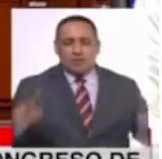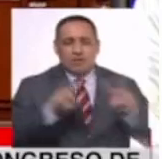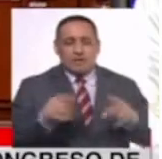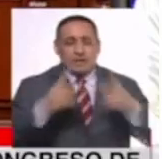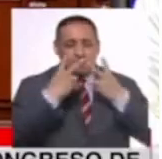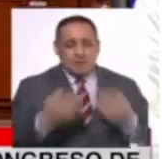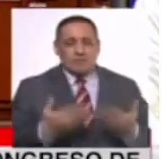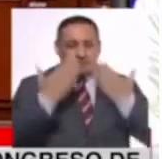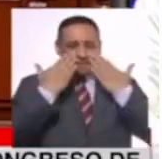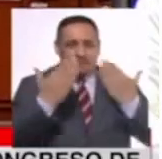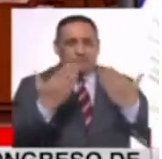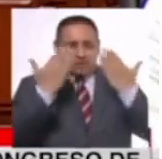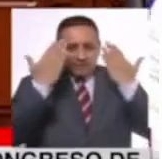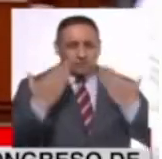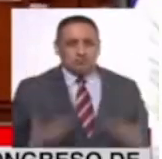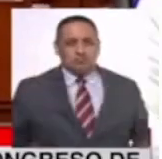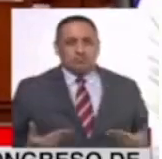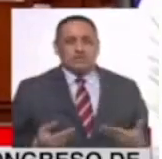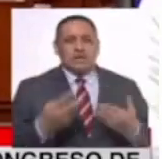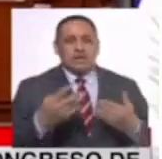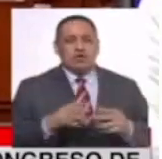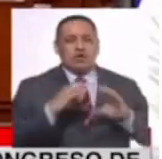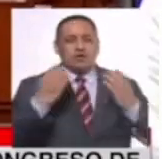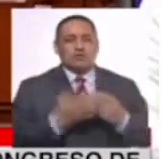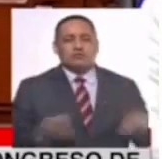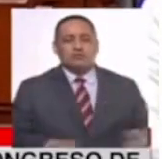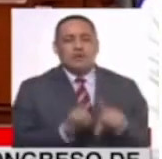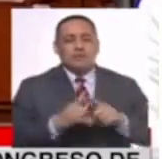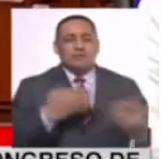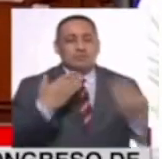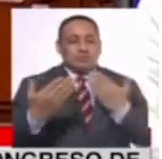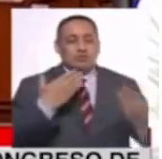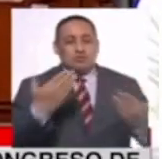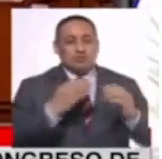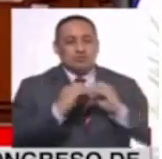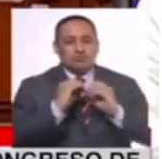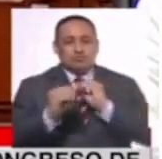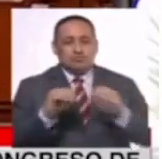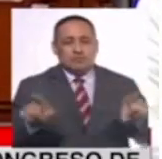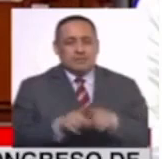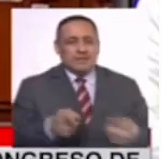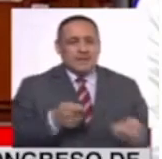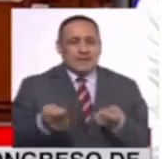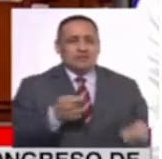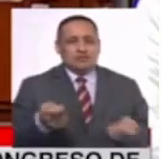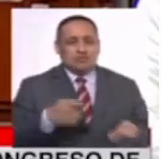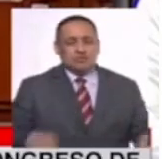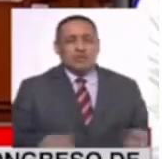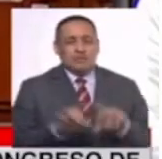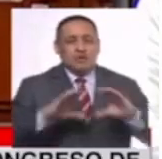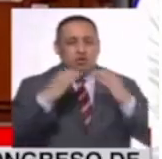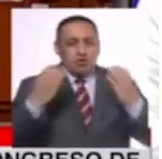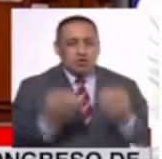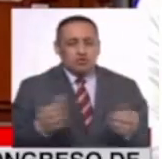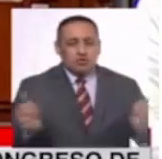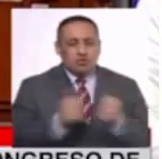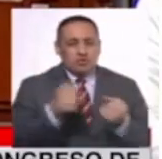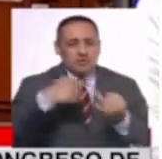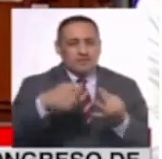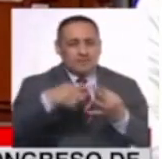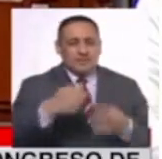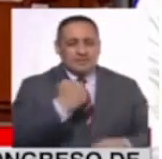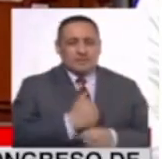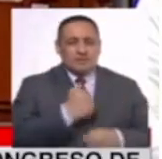la buena imagen del Congreso, así como la modernización de la gestión congresal a través de